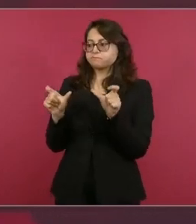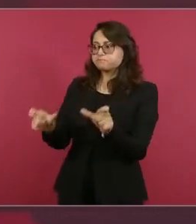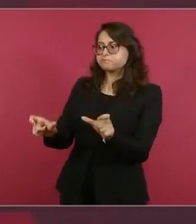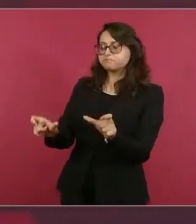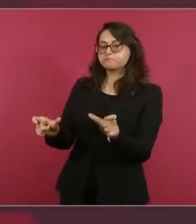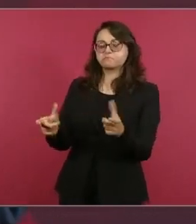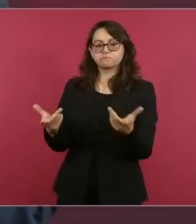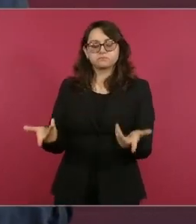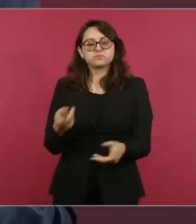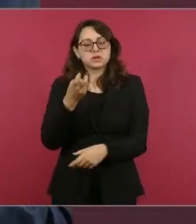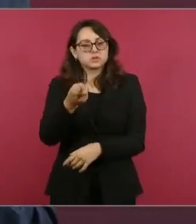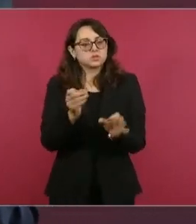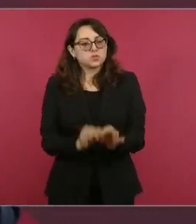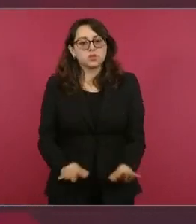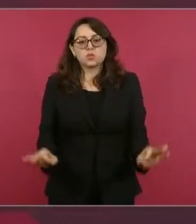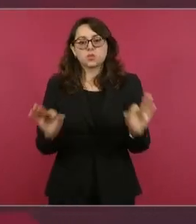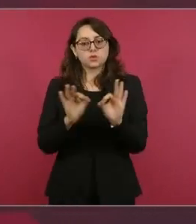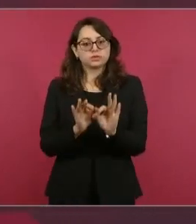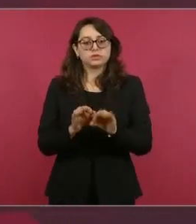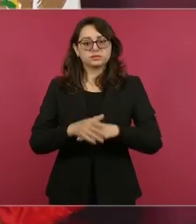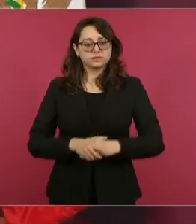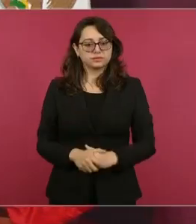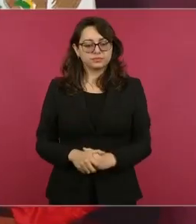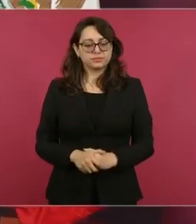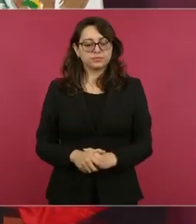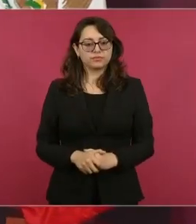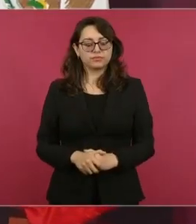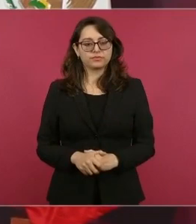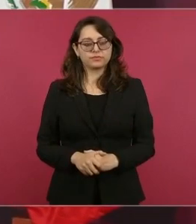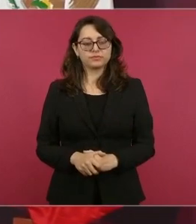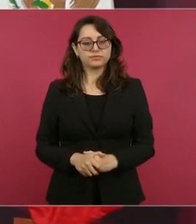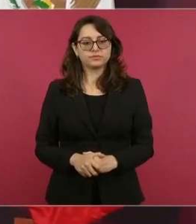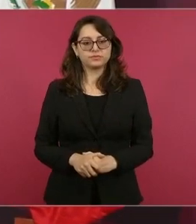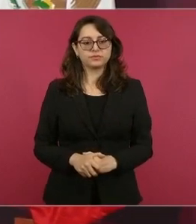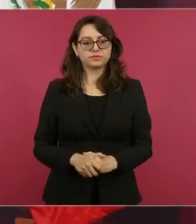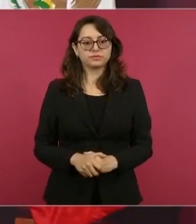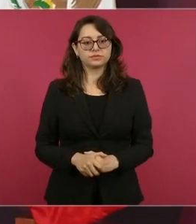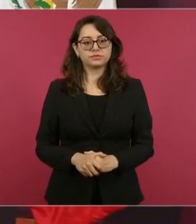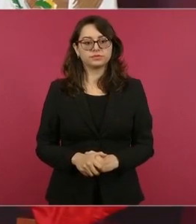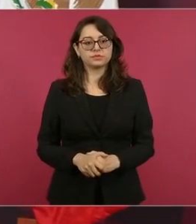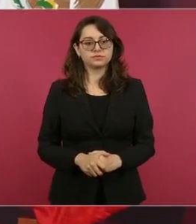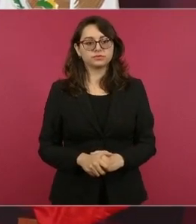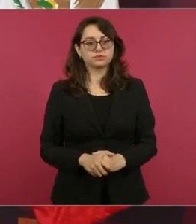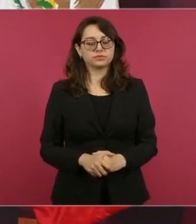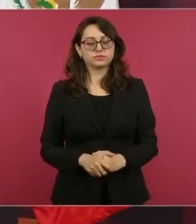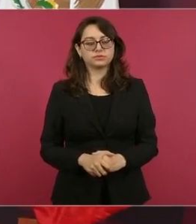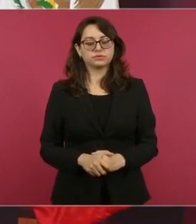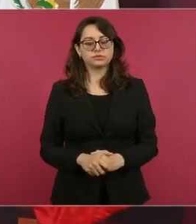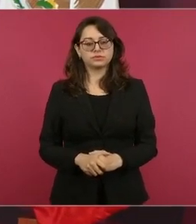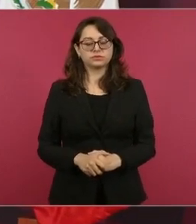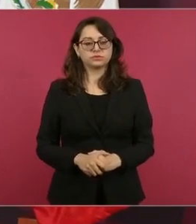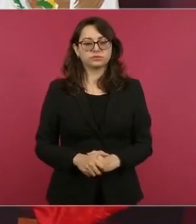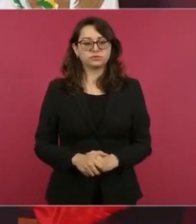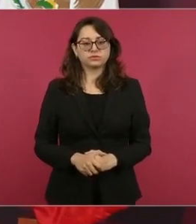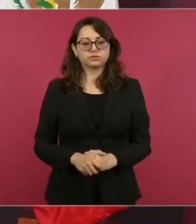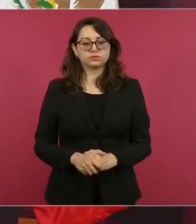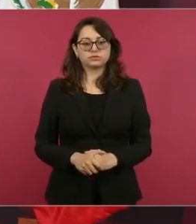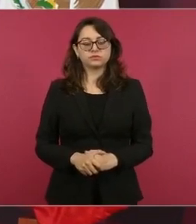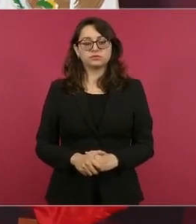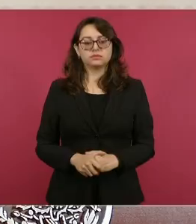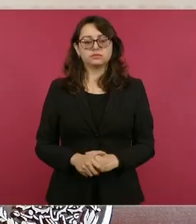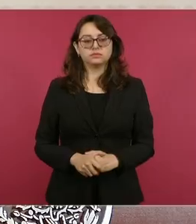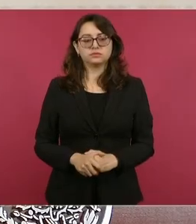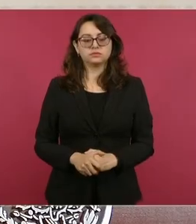Ahí yo les mencionaba, les decía, de que si uno en un automóvil